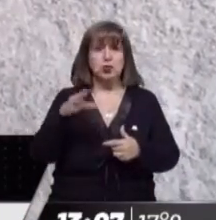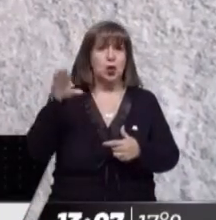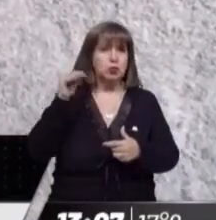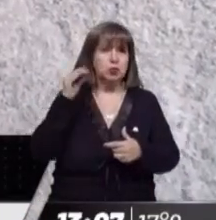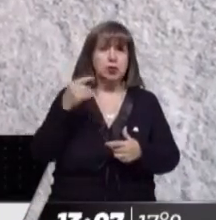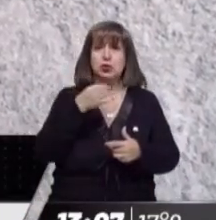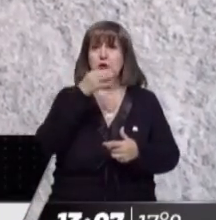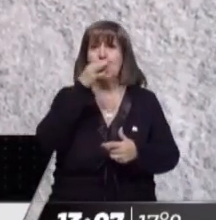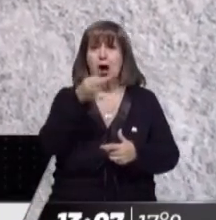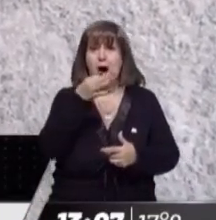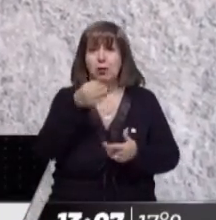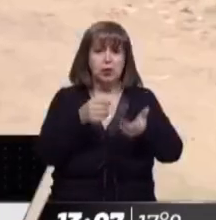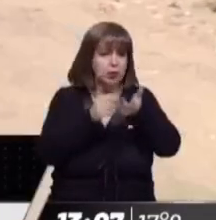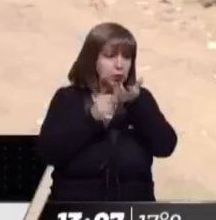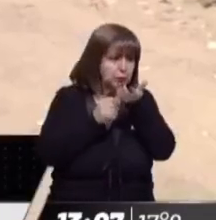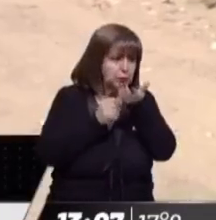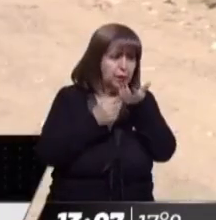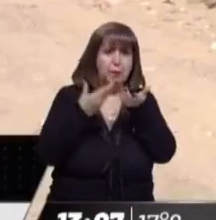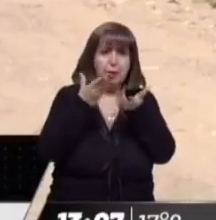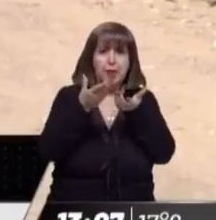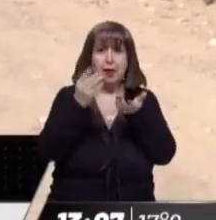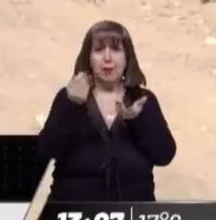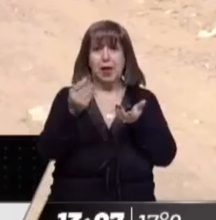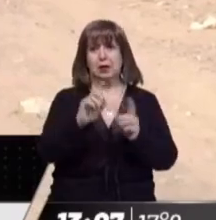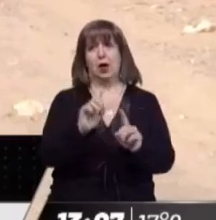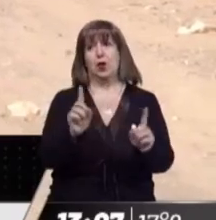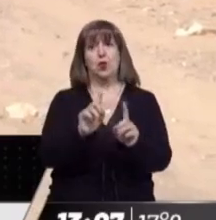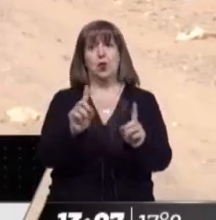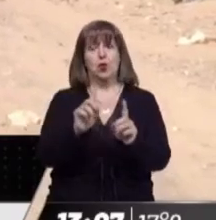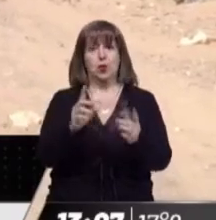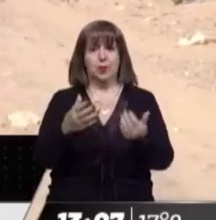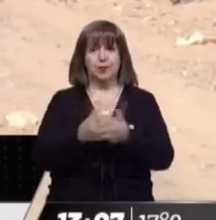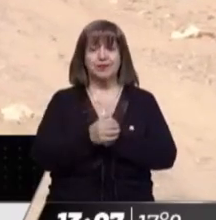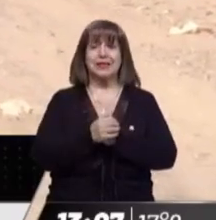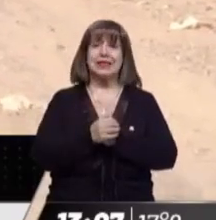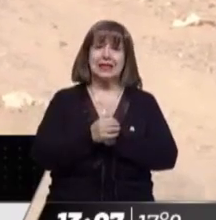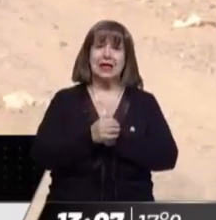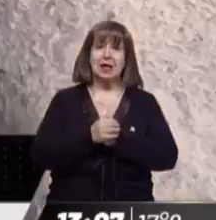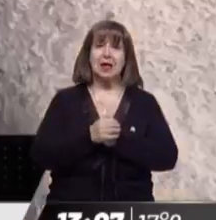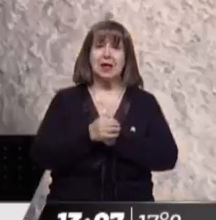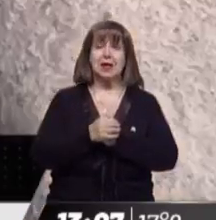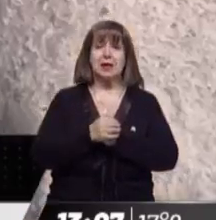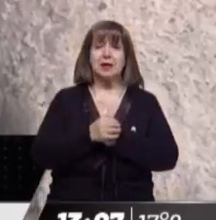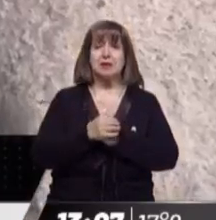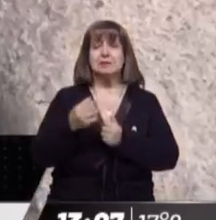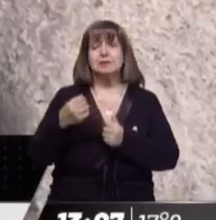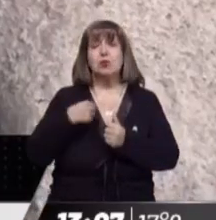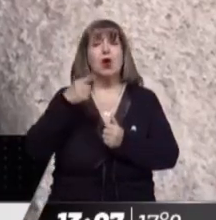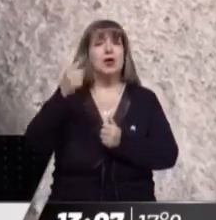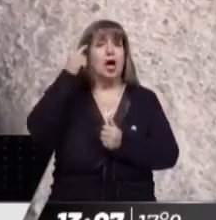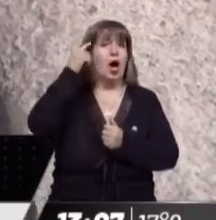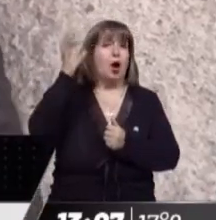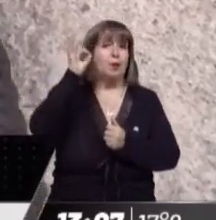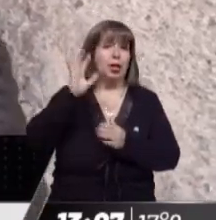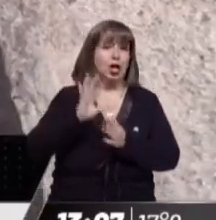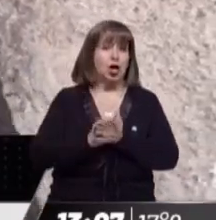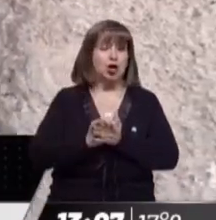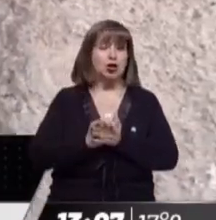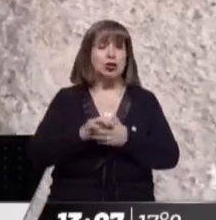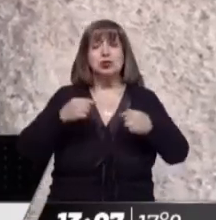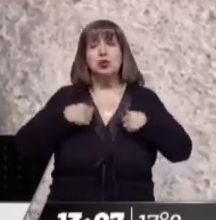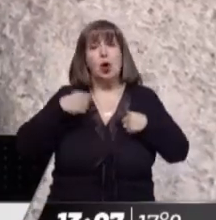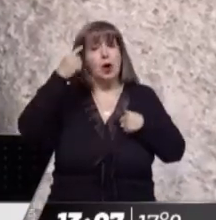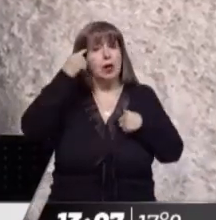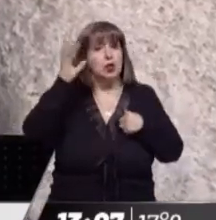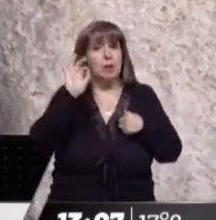pidiendo colaboración ni nada de eso a esta hora cree que sería mejor que entregue la leche de la iglesia y eso En eso estoy